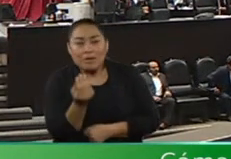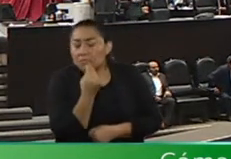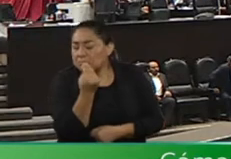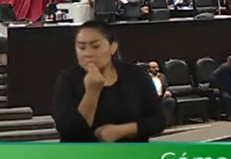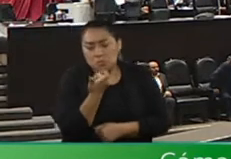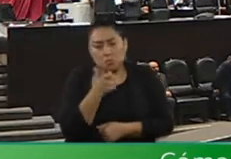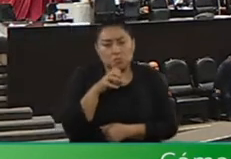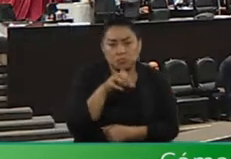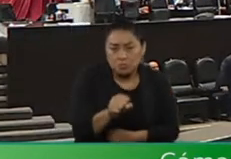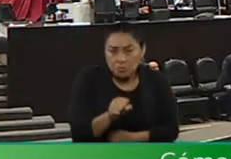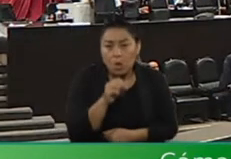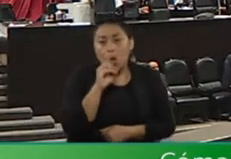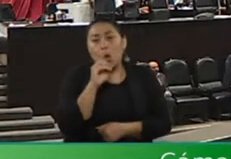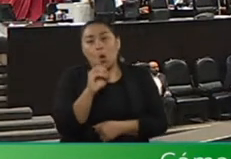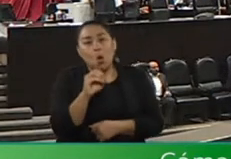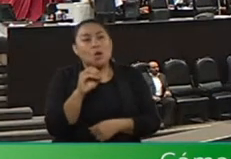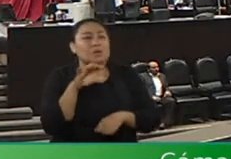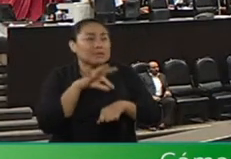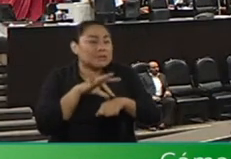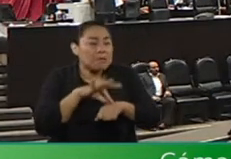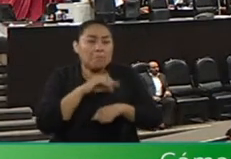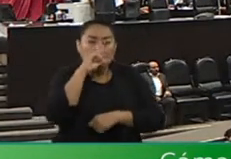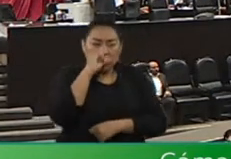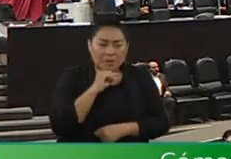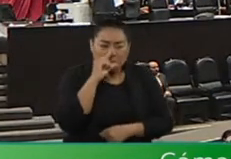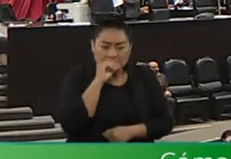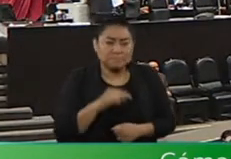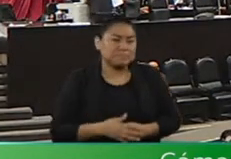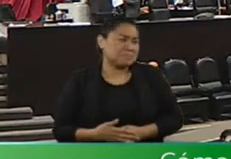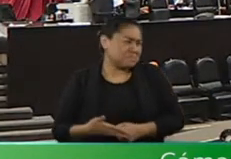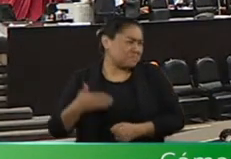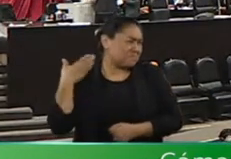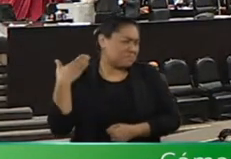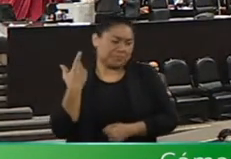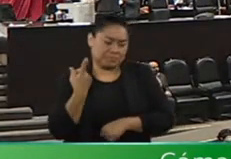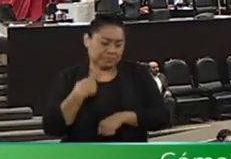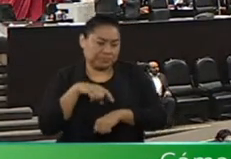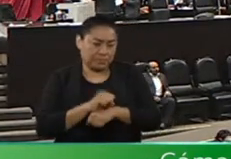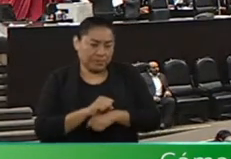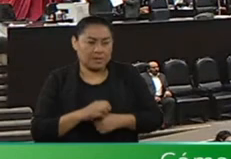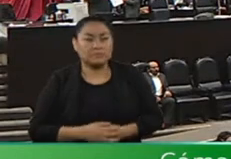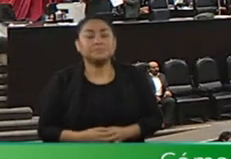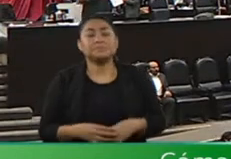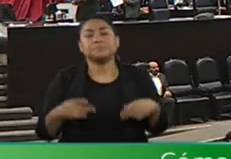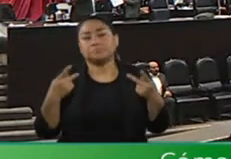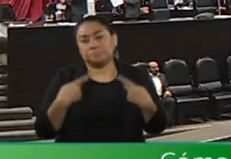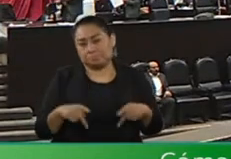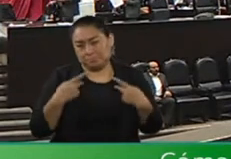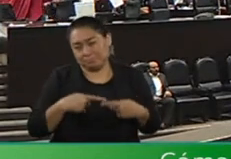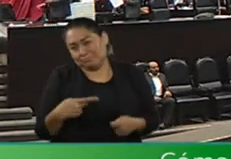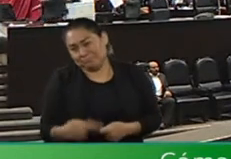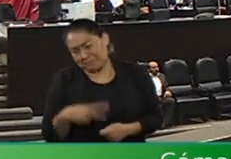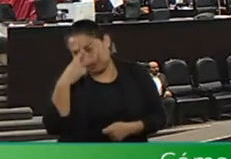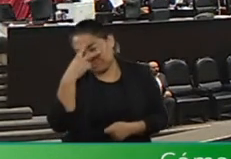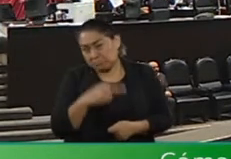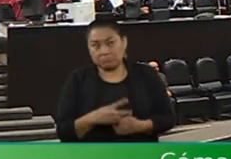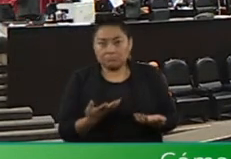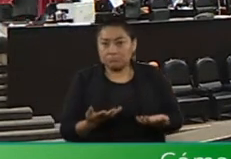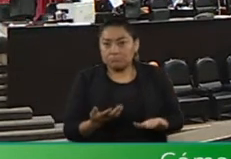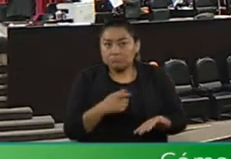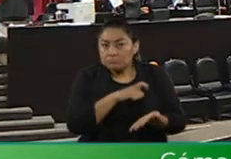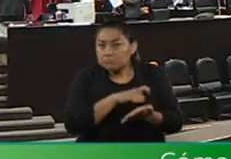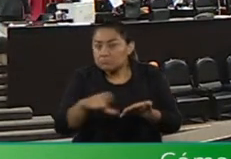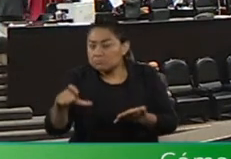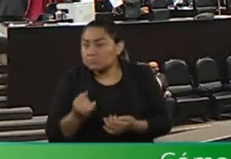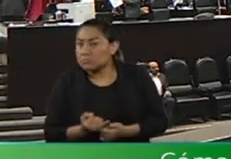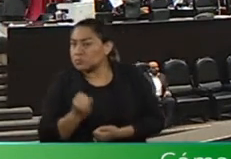alimentación y de acceso a los servicios. Hace unas semanas, los mexicanos y las mexicanas ya no podían comprar